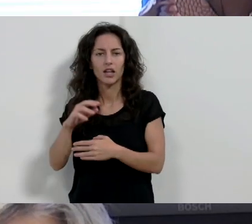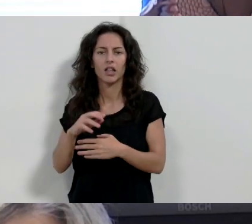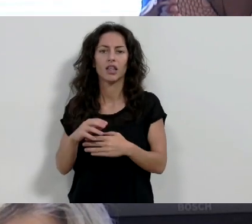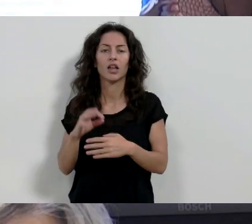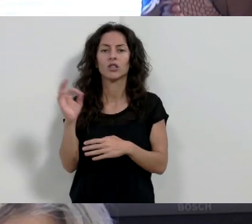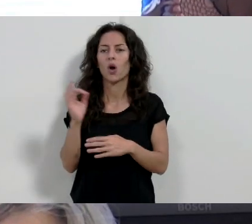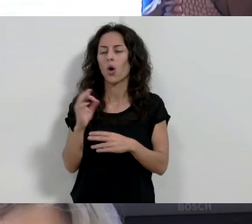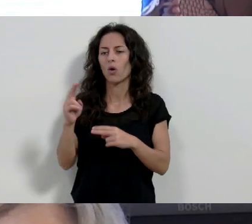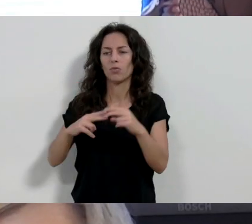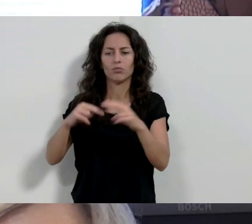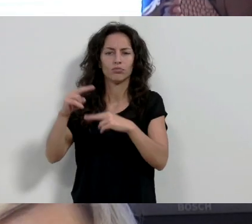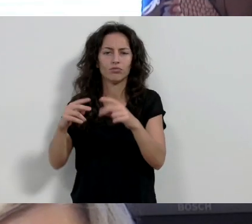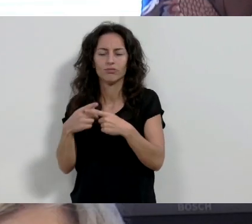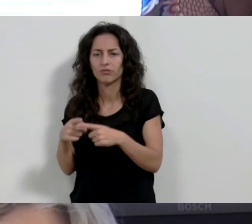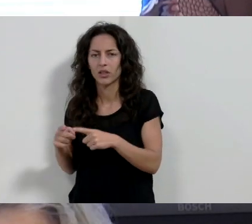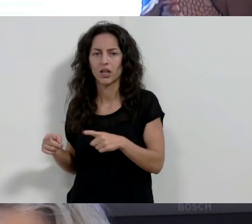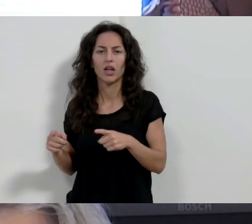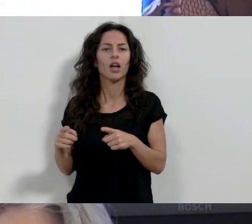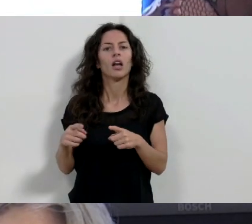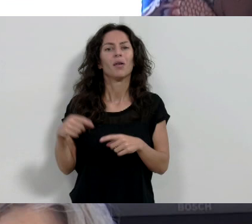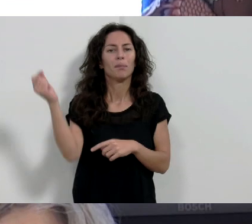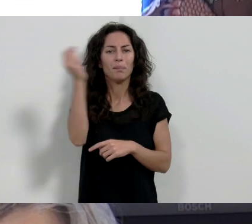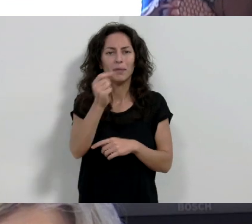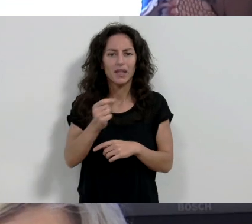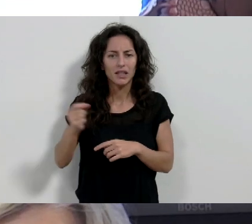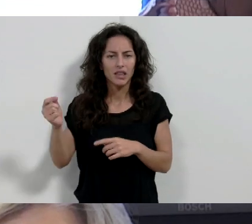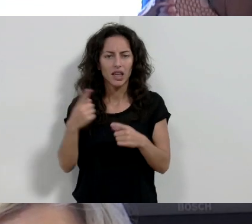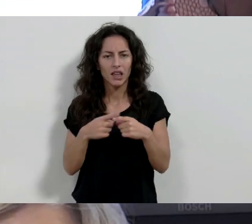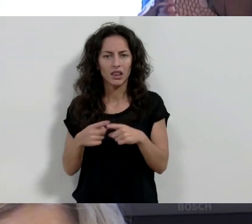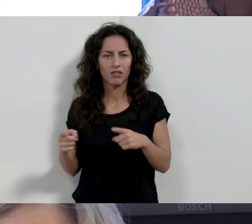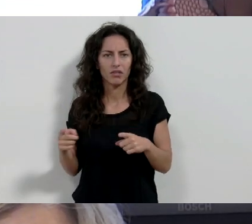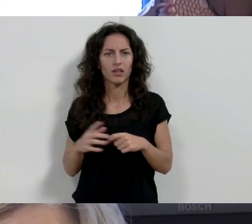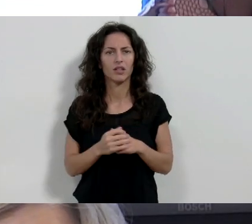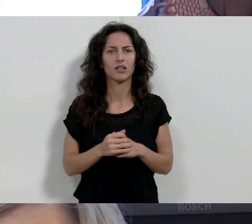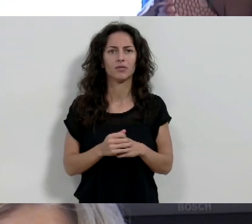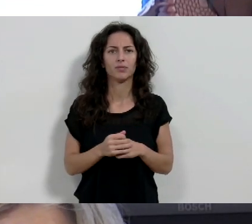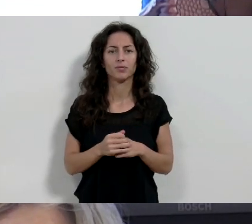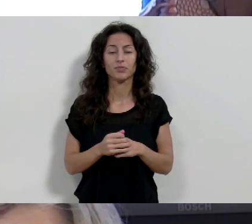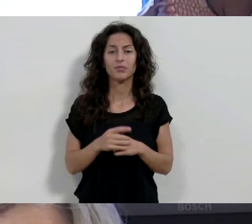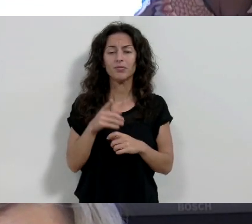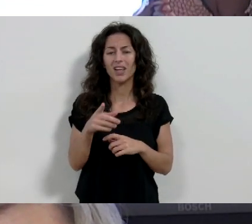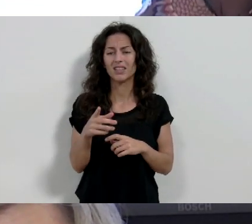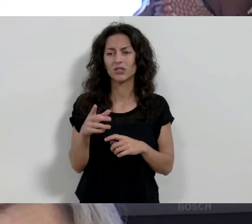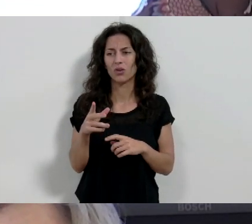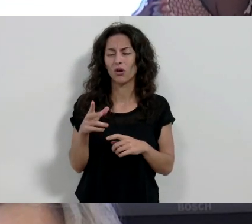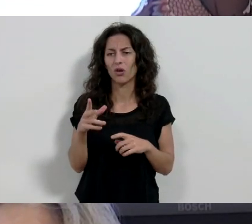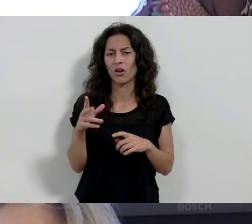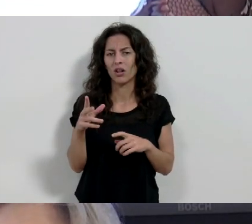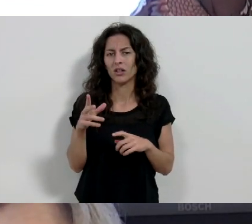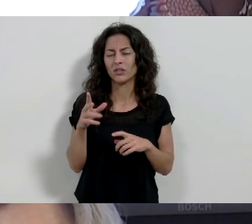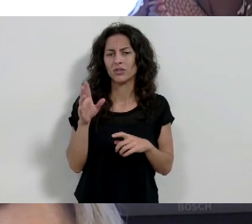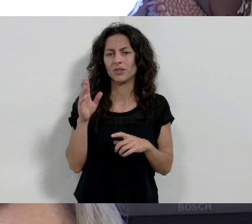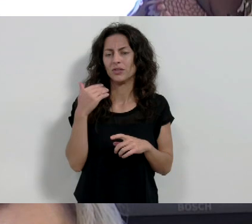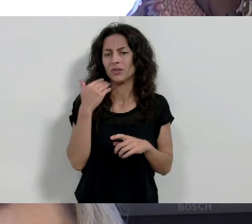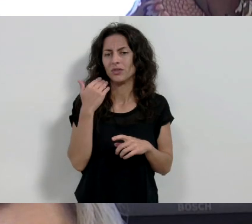urbano que afea, da una imagen que no es la más adecuada de ciudad, y por eso les proponemos que se ponga en